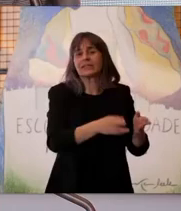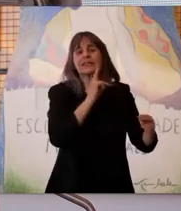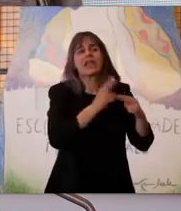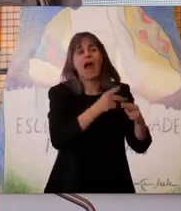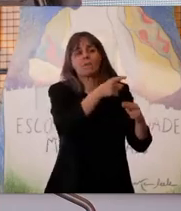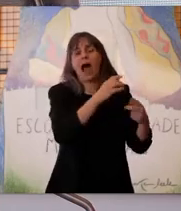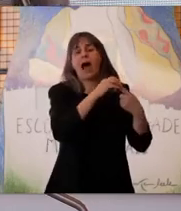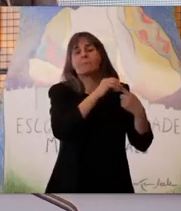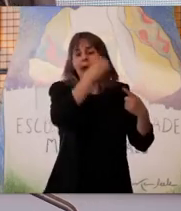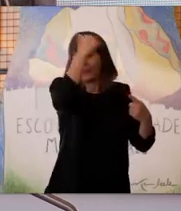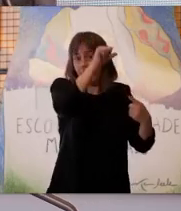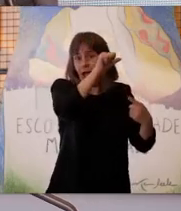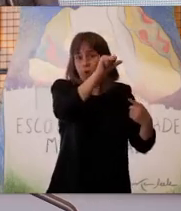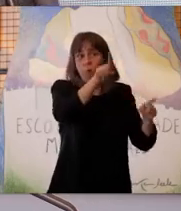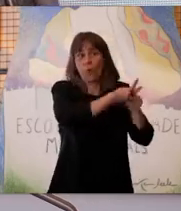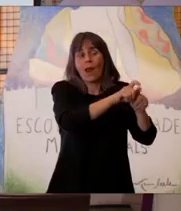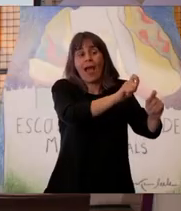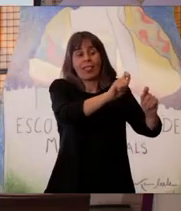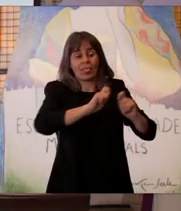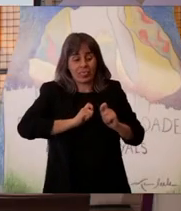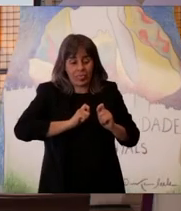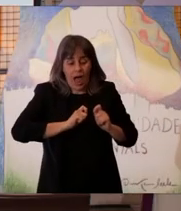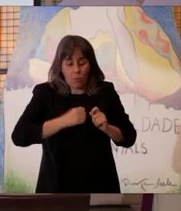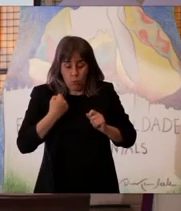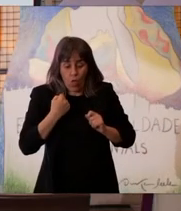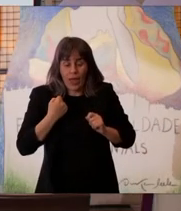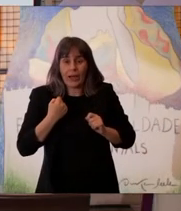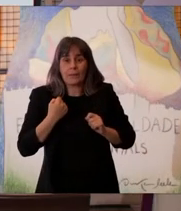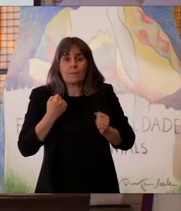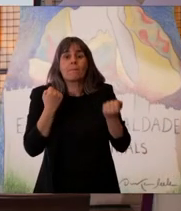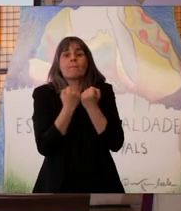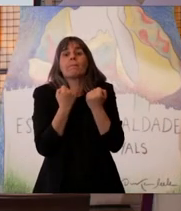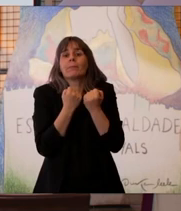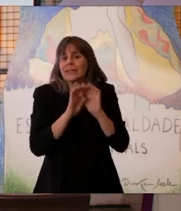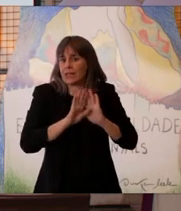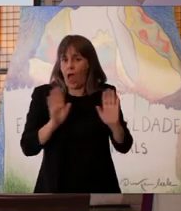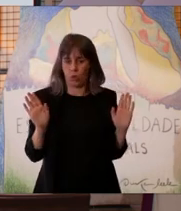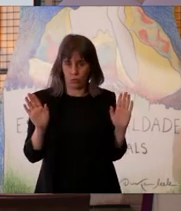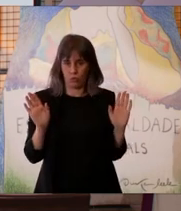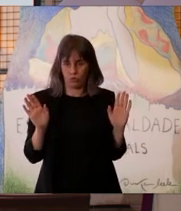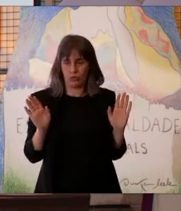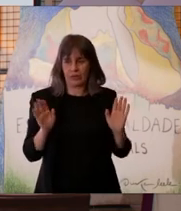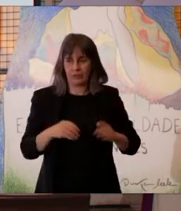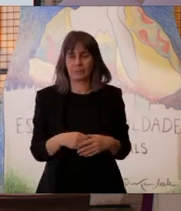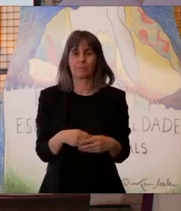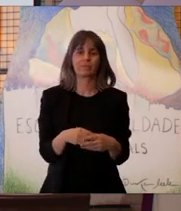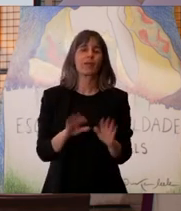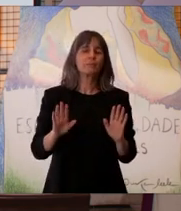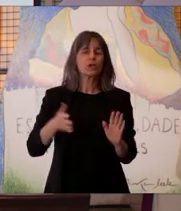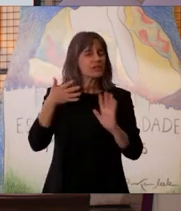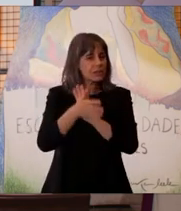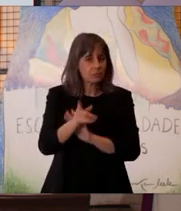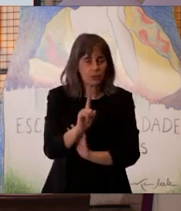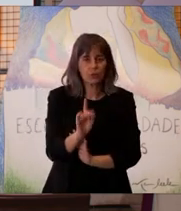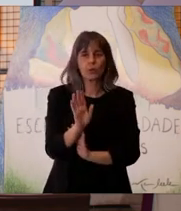te está prestando un rato el poder no Ya sí Pero bueno pero no siempre sí pero no siempre